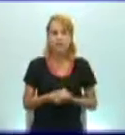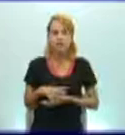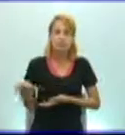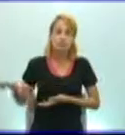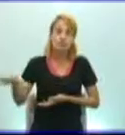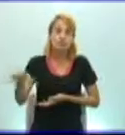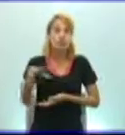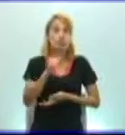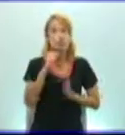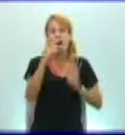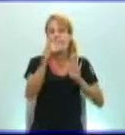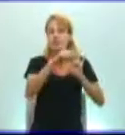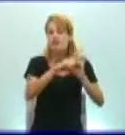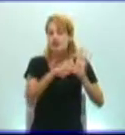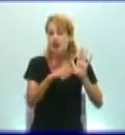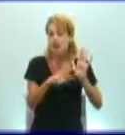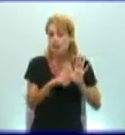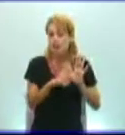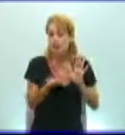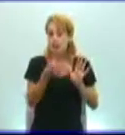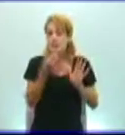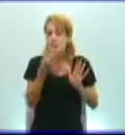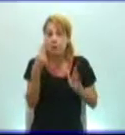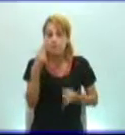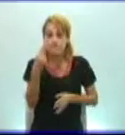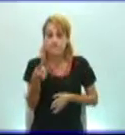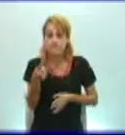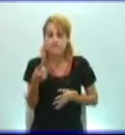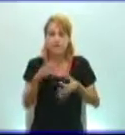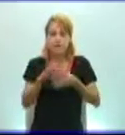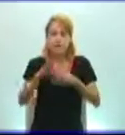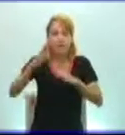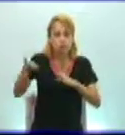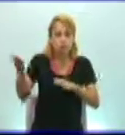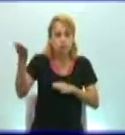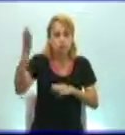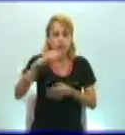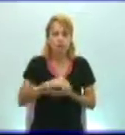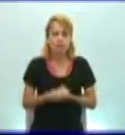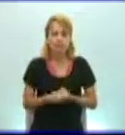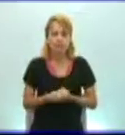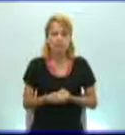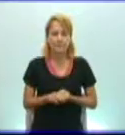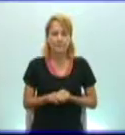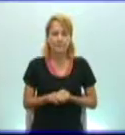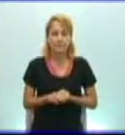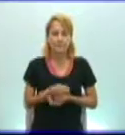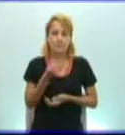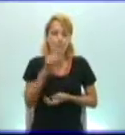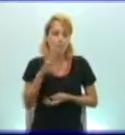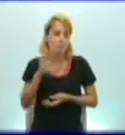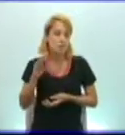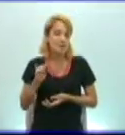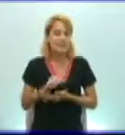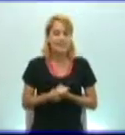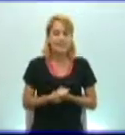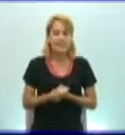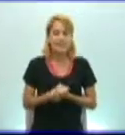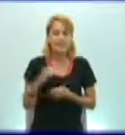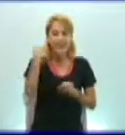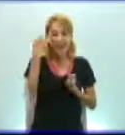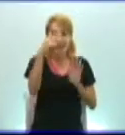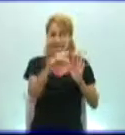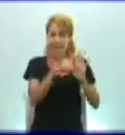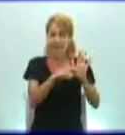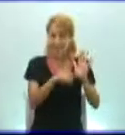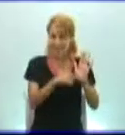estas características las van a poder ampliar en grados superiores. Mientras tanto, podemos decir que las características